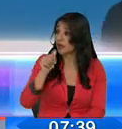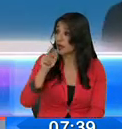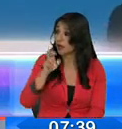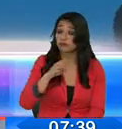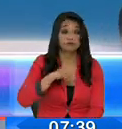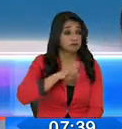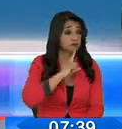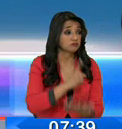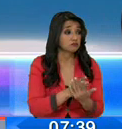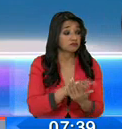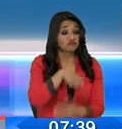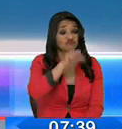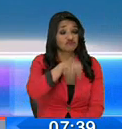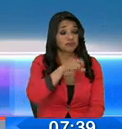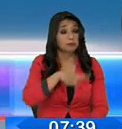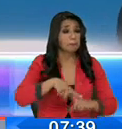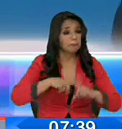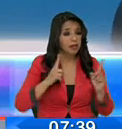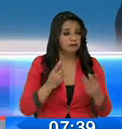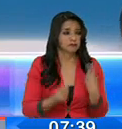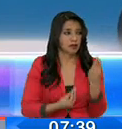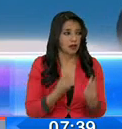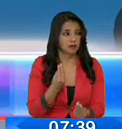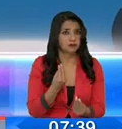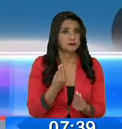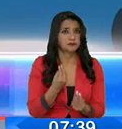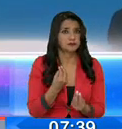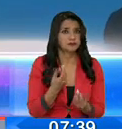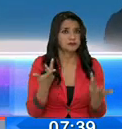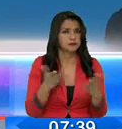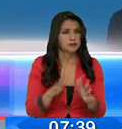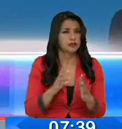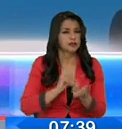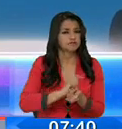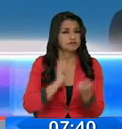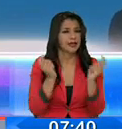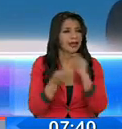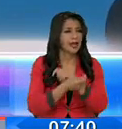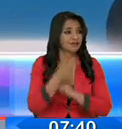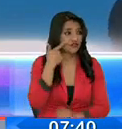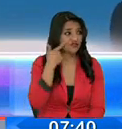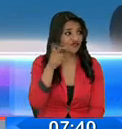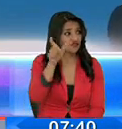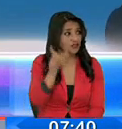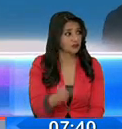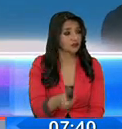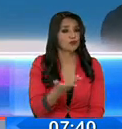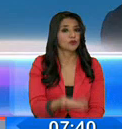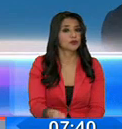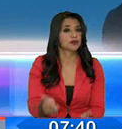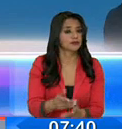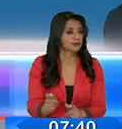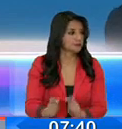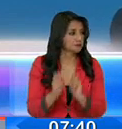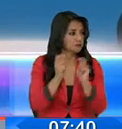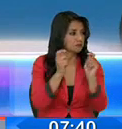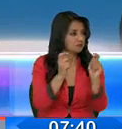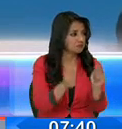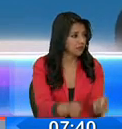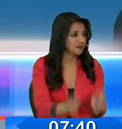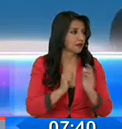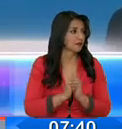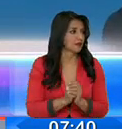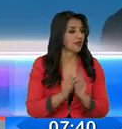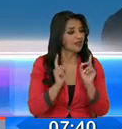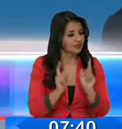pero los mismos obligados en el cambio definitivo de la fiscalía de volver a presentar los había que hacerlo